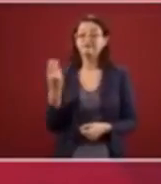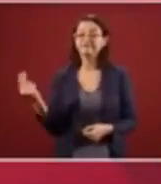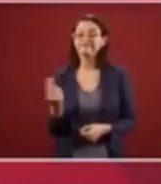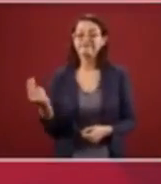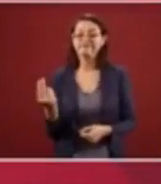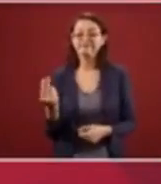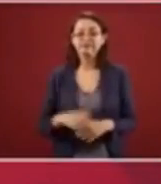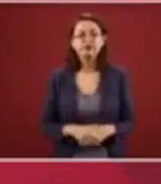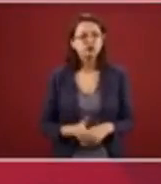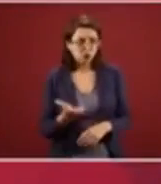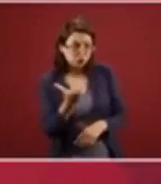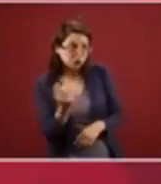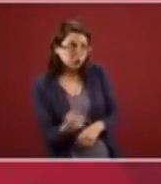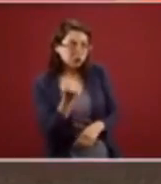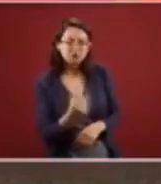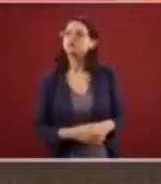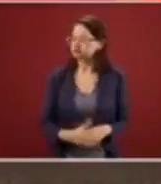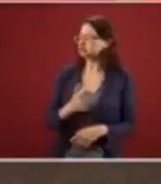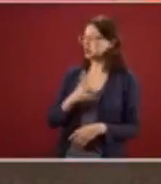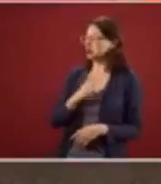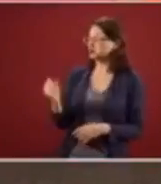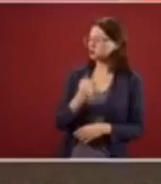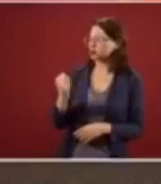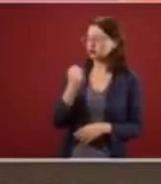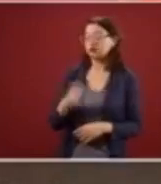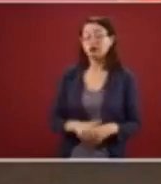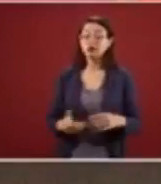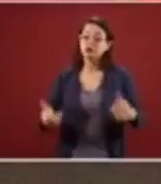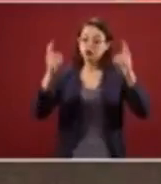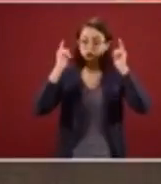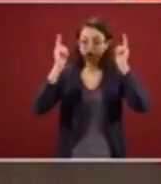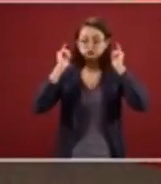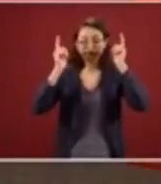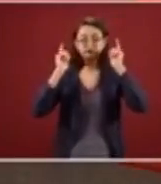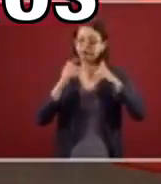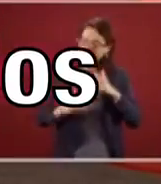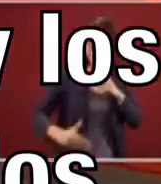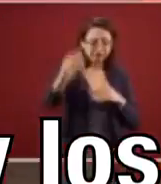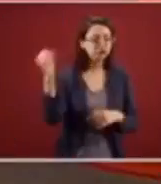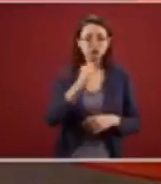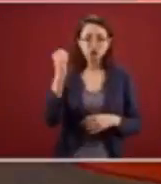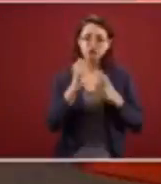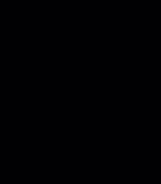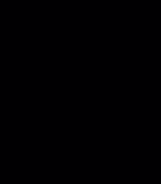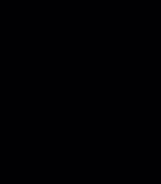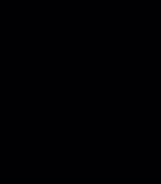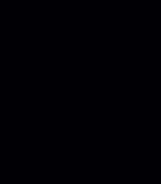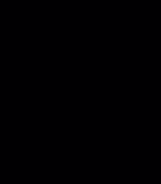¿Usted ha corrido con suerte? Yo tengo suerte. Yo, y ojalá y siempre tenga suerte.